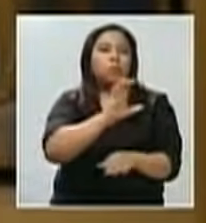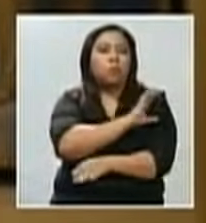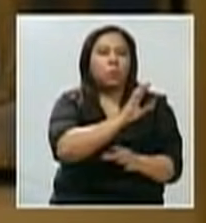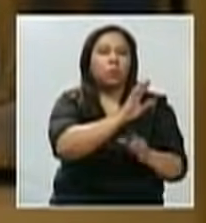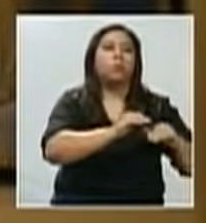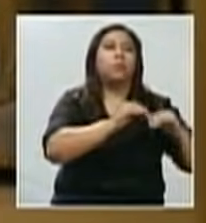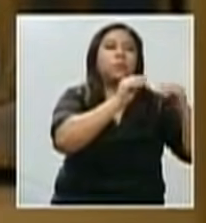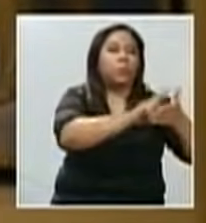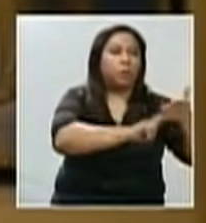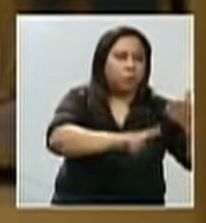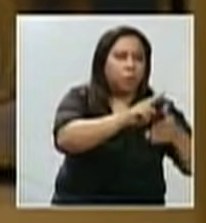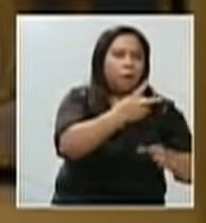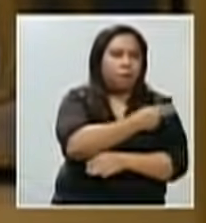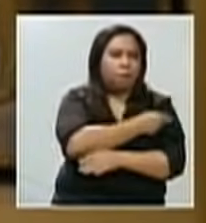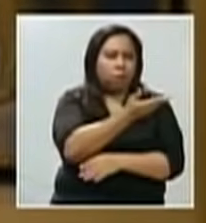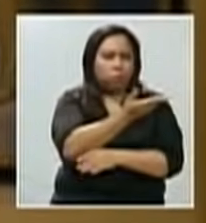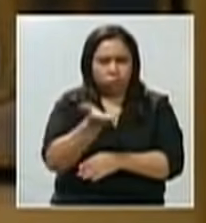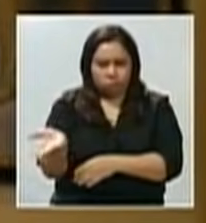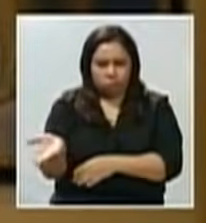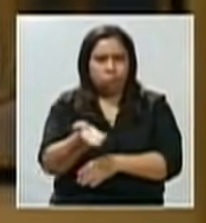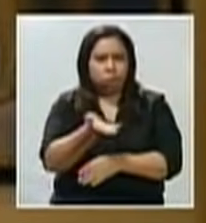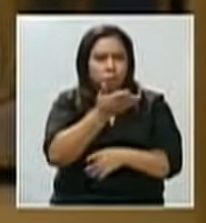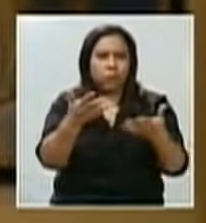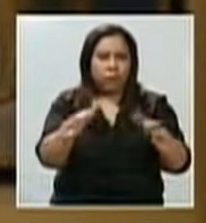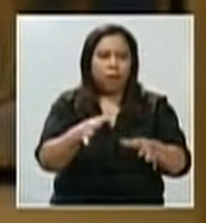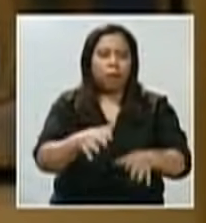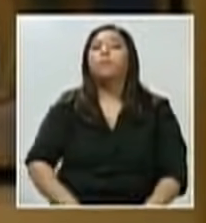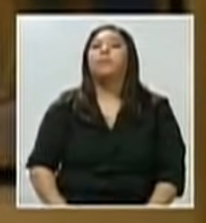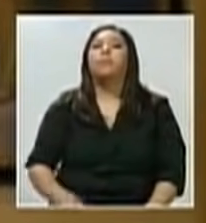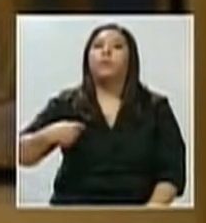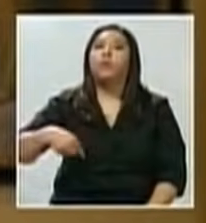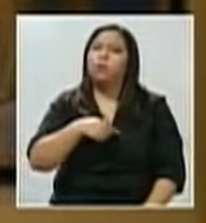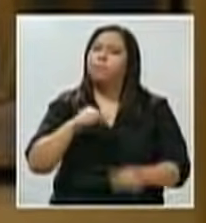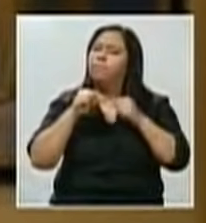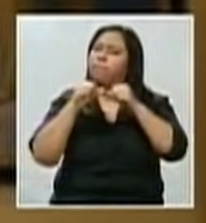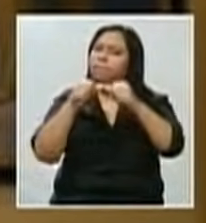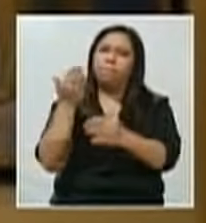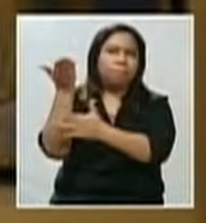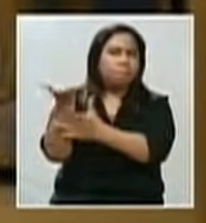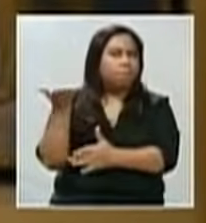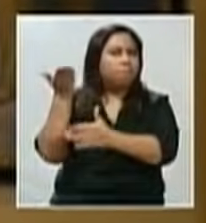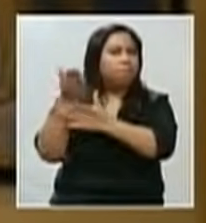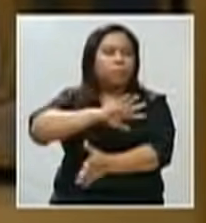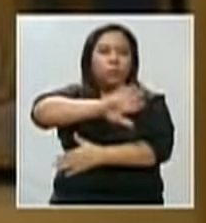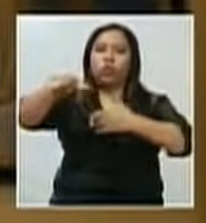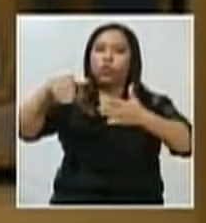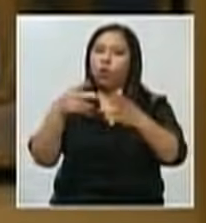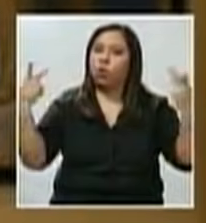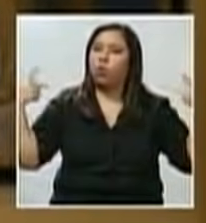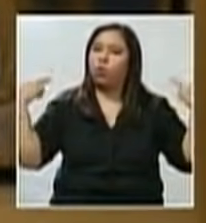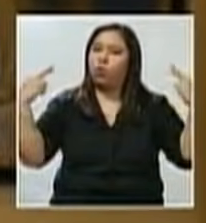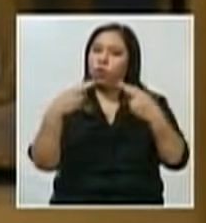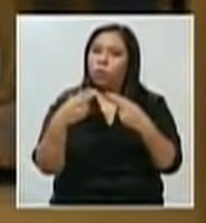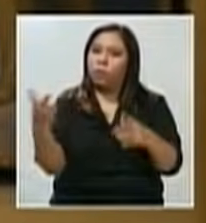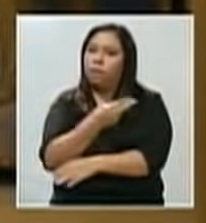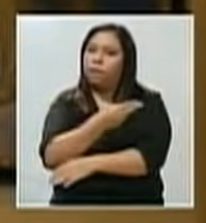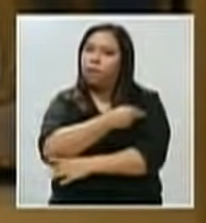y no descansaremos hasta lograr la protección de todos los docentes del sistema educativo